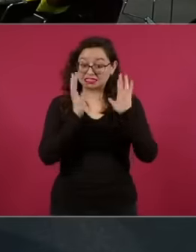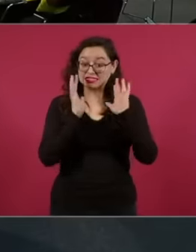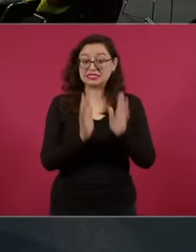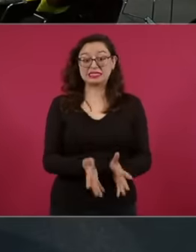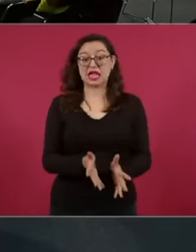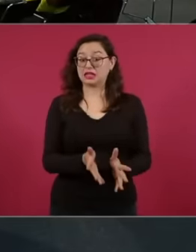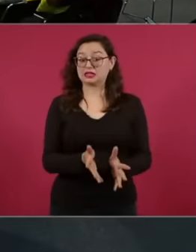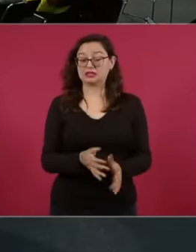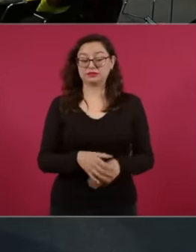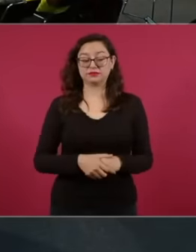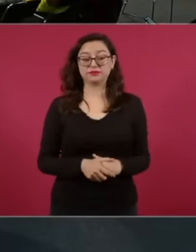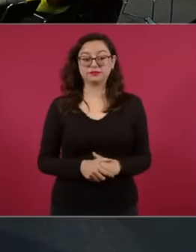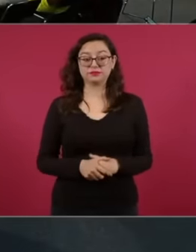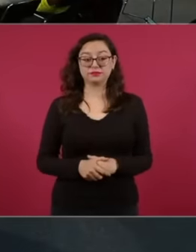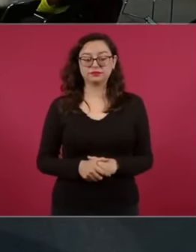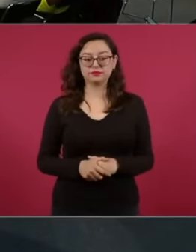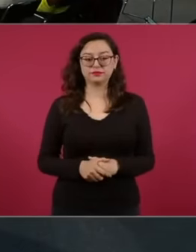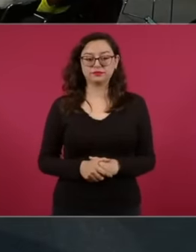esta